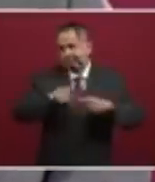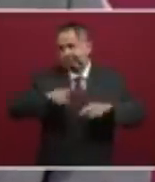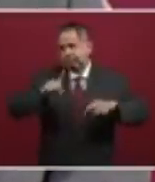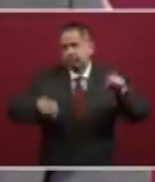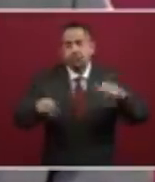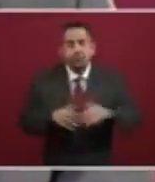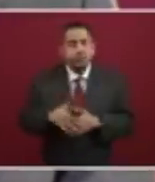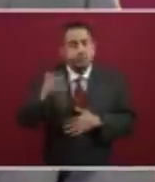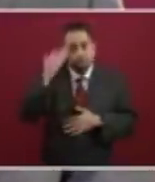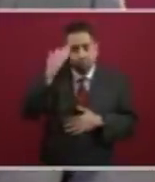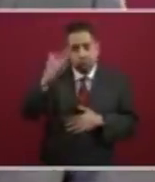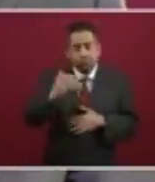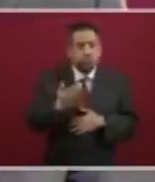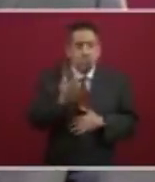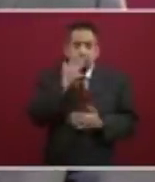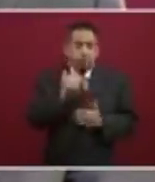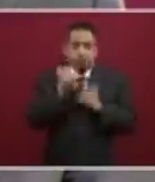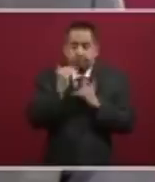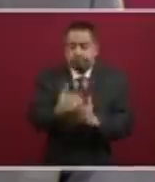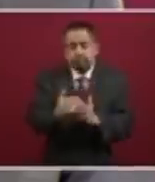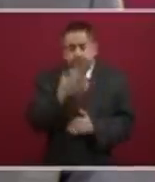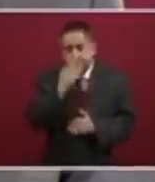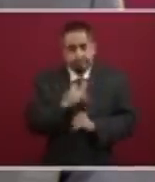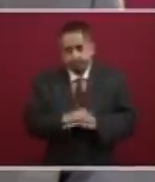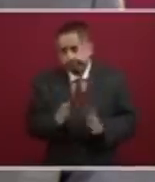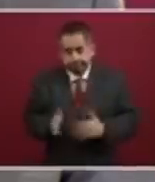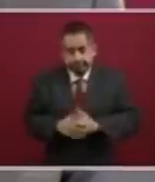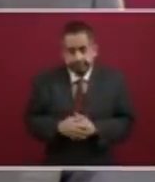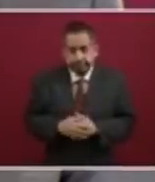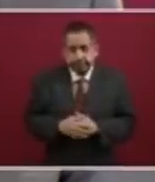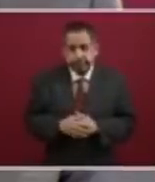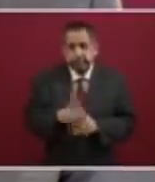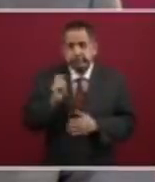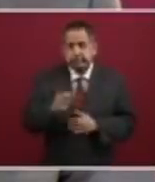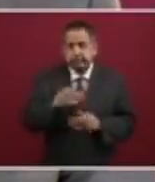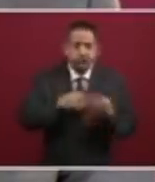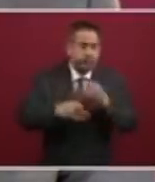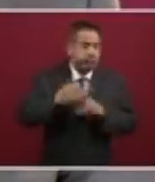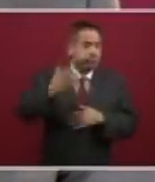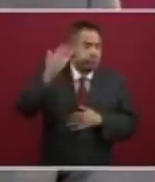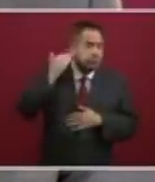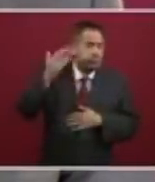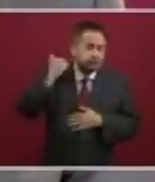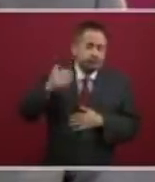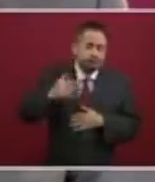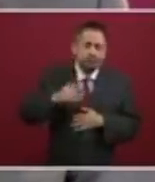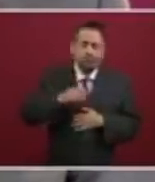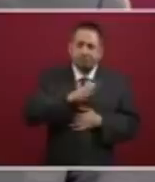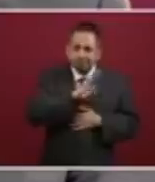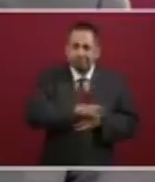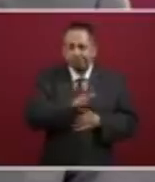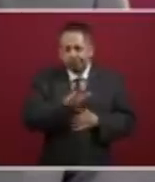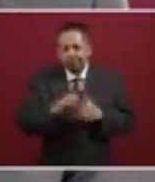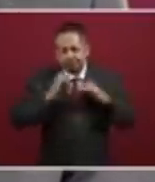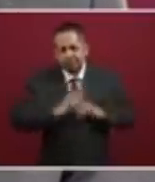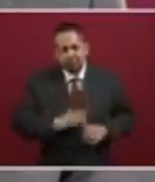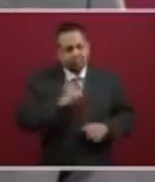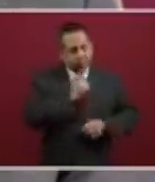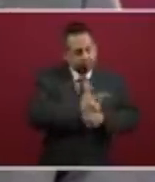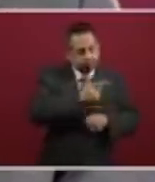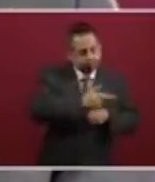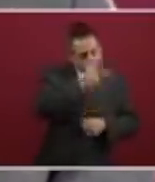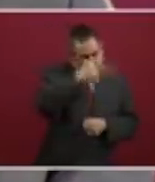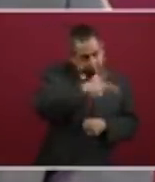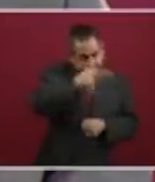es el periodo de tiempo? No hay periodo de tiempo. En primer lugar, toda la cadena de custodia de todos los cuerpos que han encontrado en las